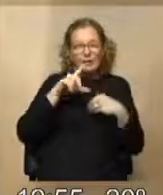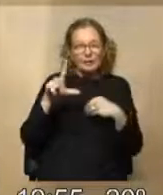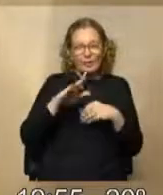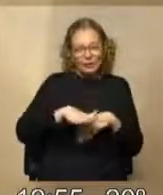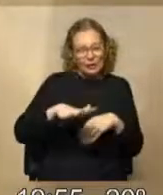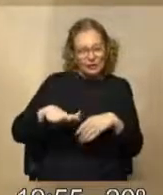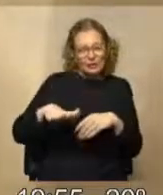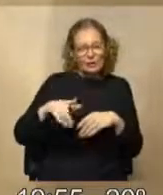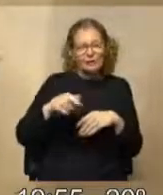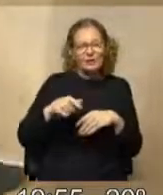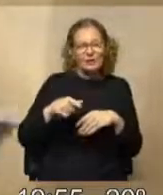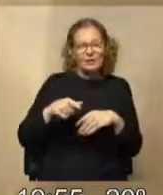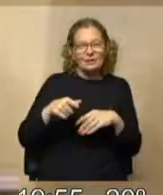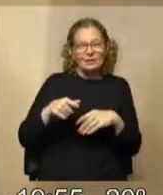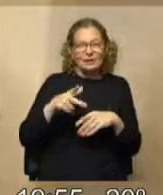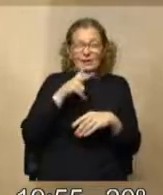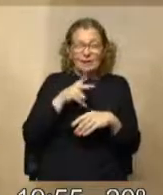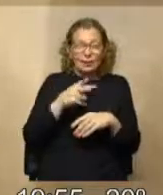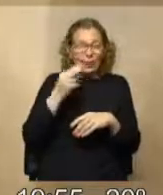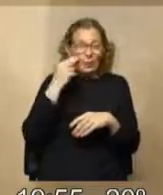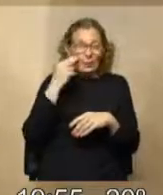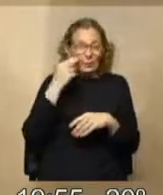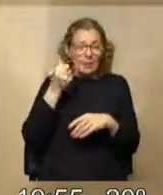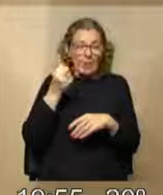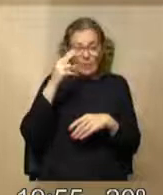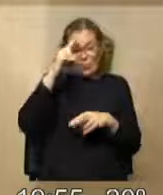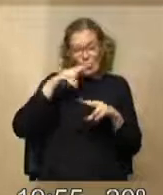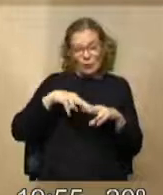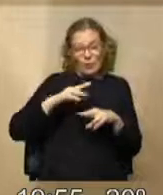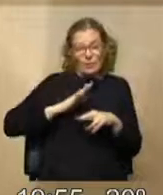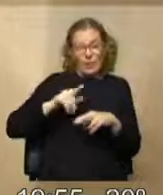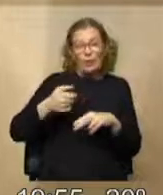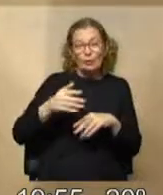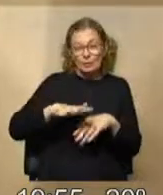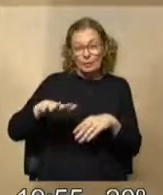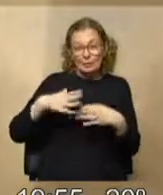niños que en definitiva son hijos víctimas de un feminicidio, porque otros niños